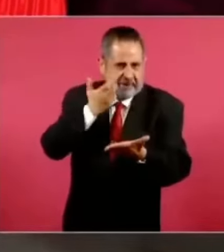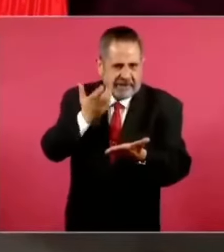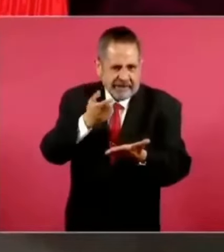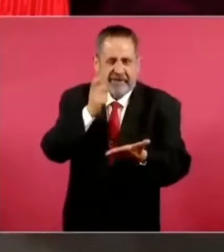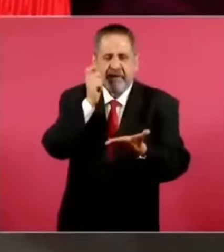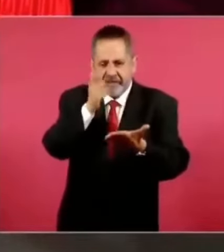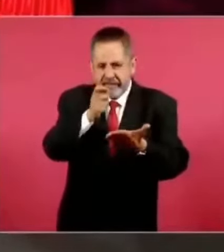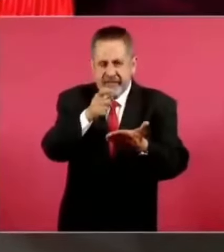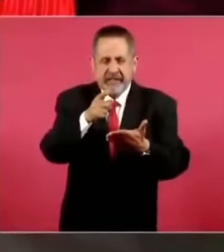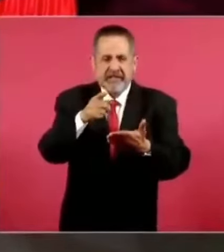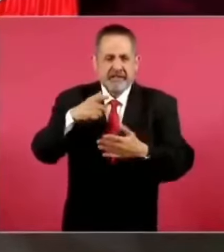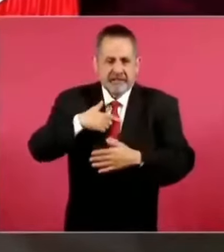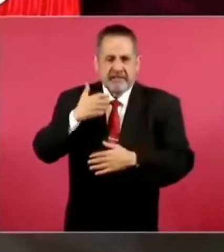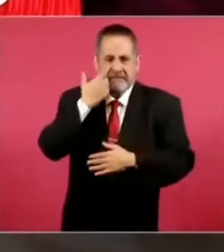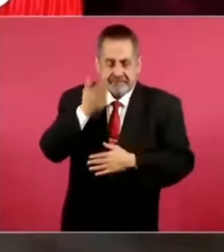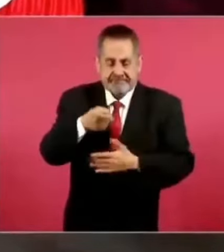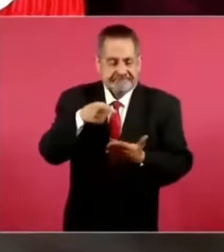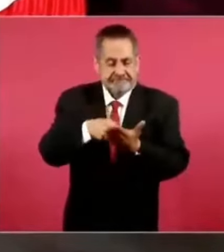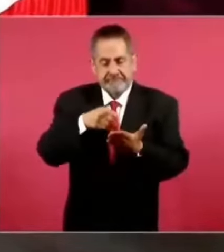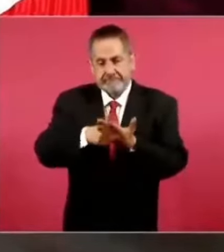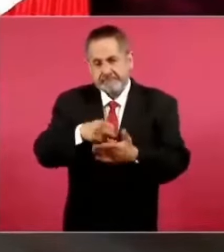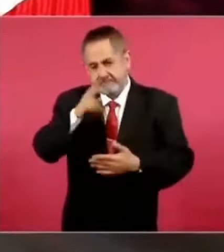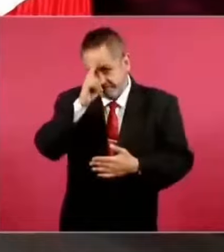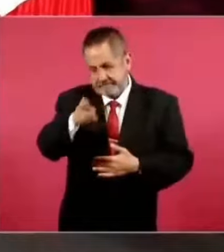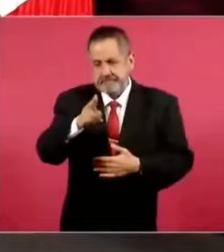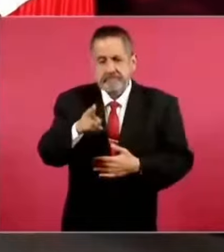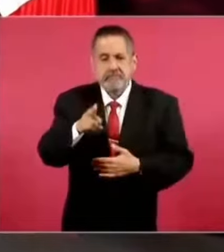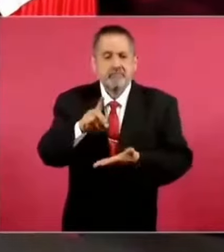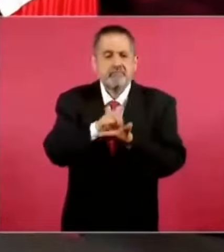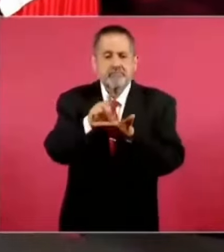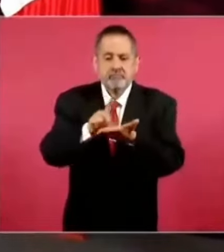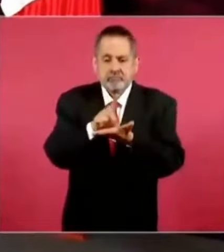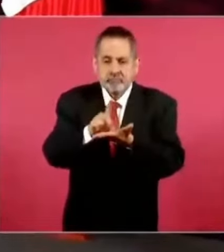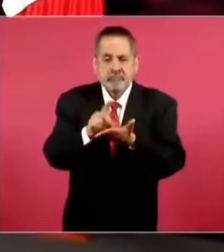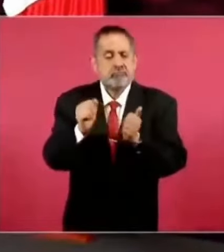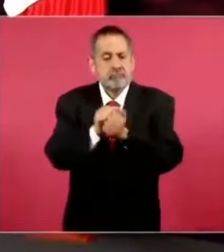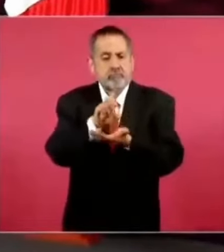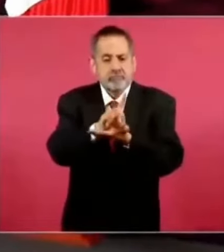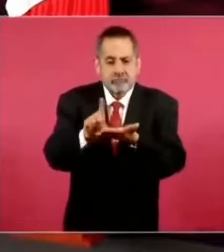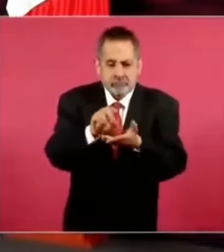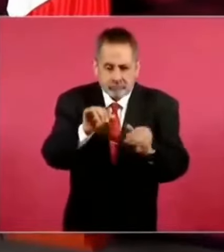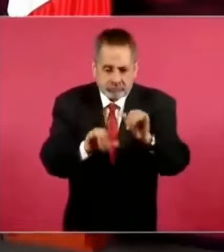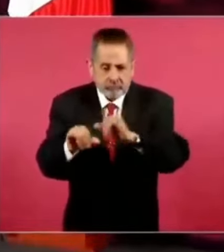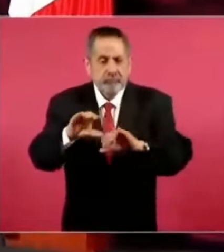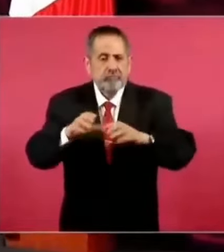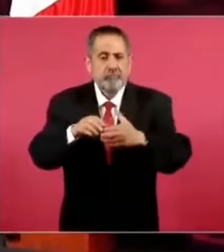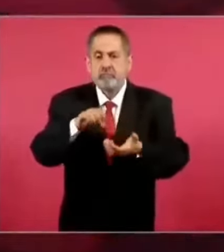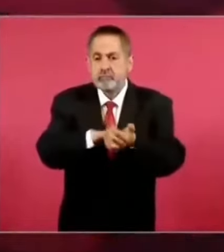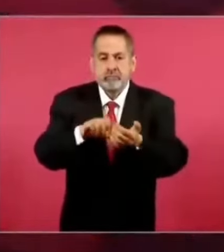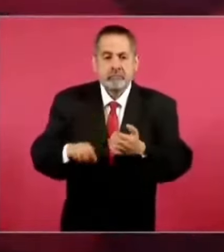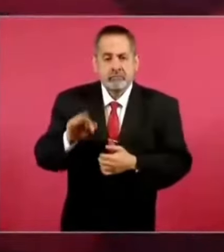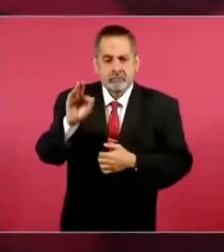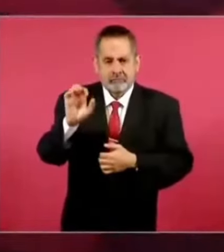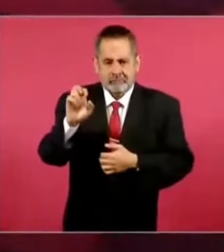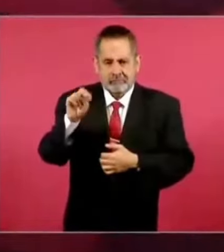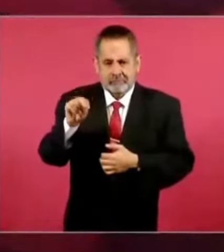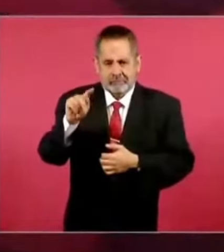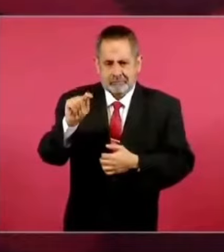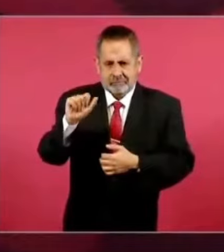prohibir el consumo de drogas químicas como el fentanilo,